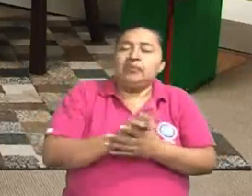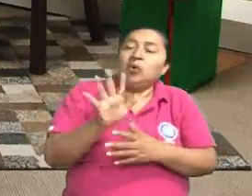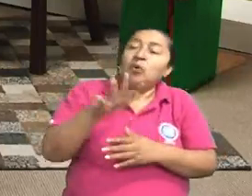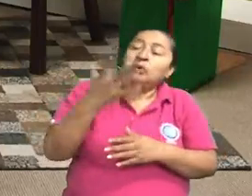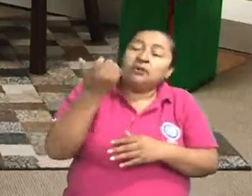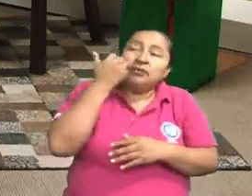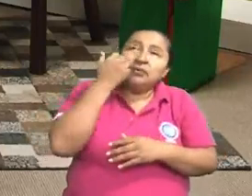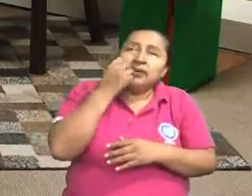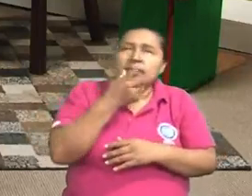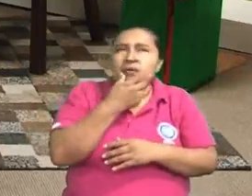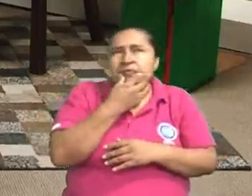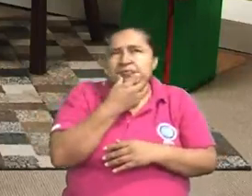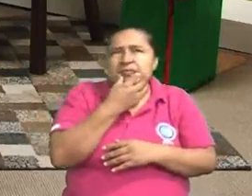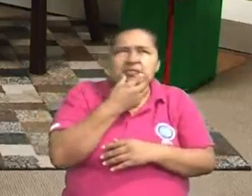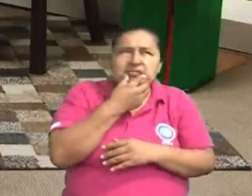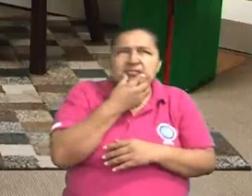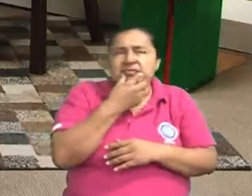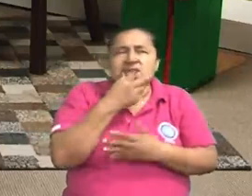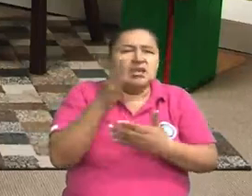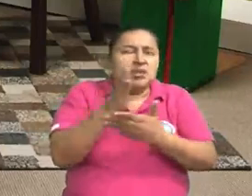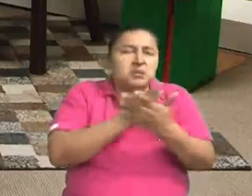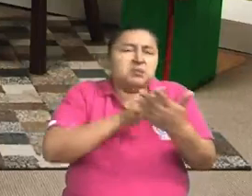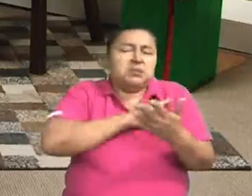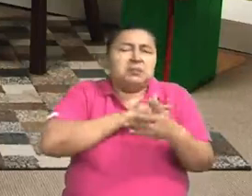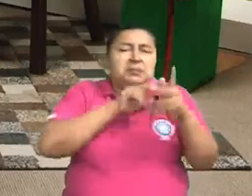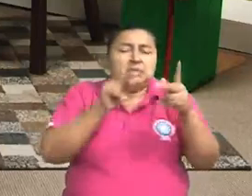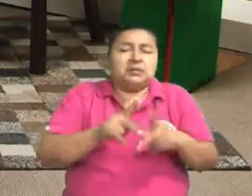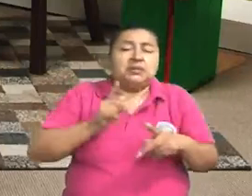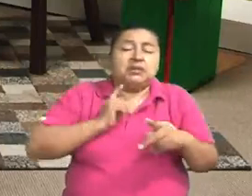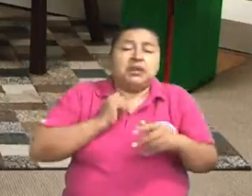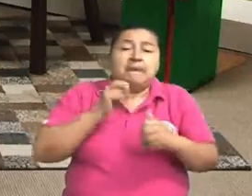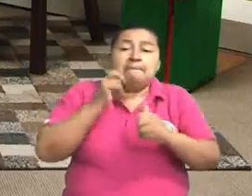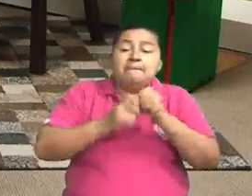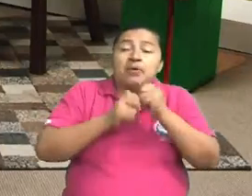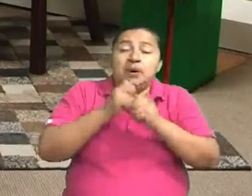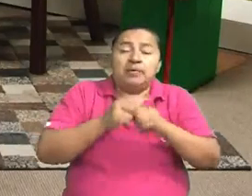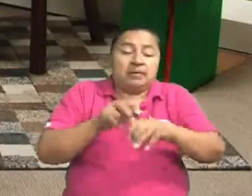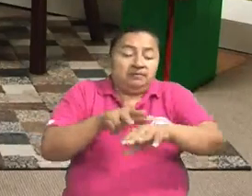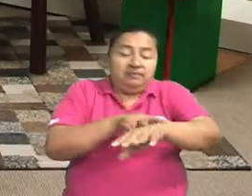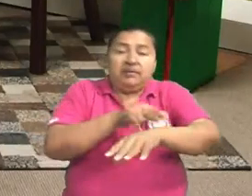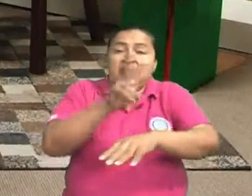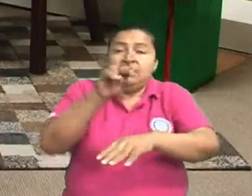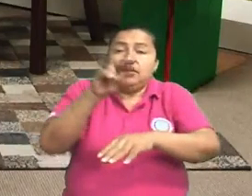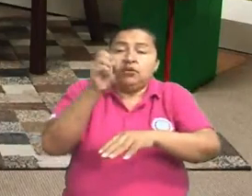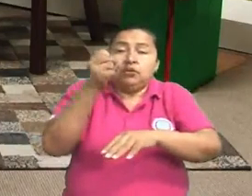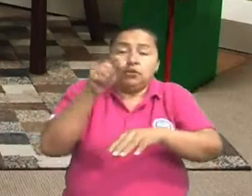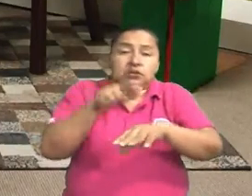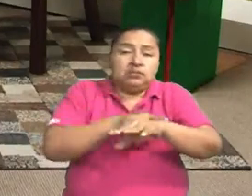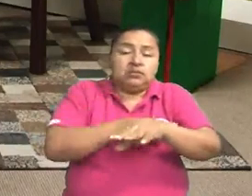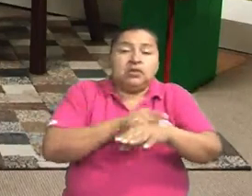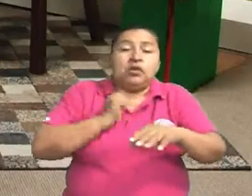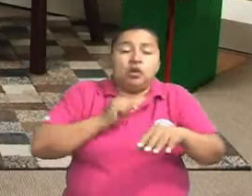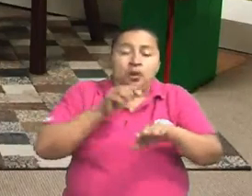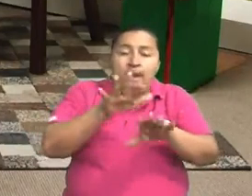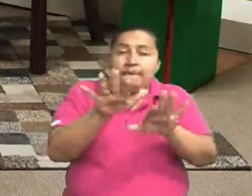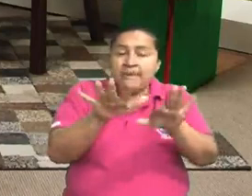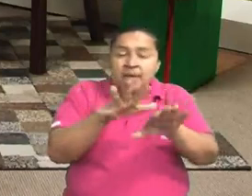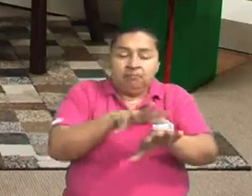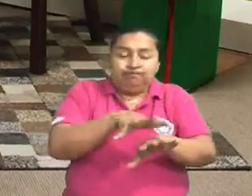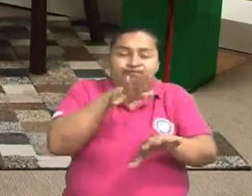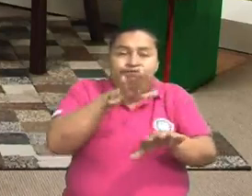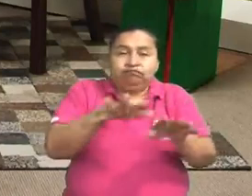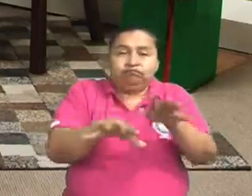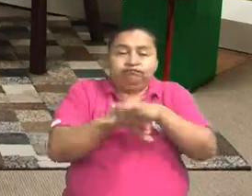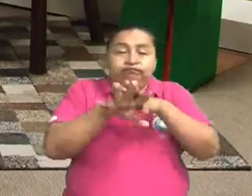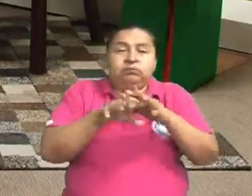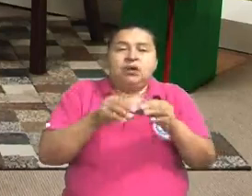usa? A ver, aquellas personas que tengan alguna insuficiencia venosa, que tengan los piecitos muy inflamados,